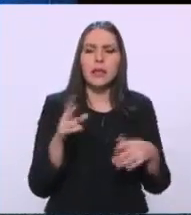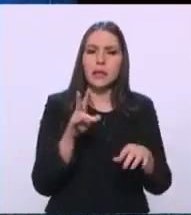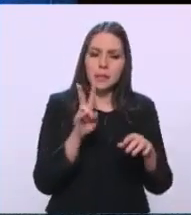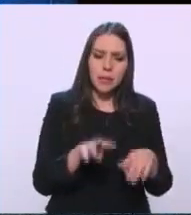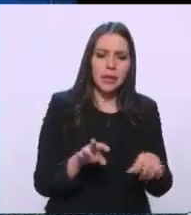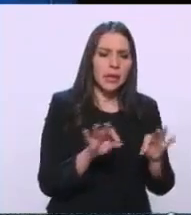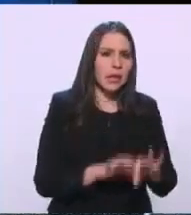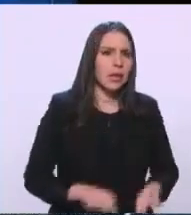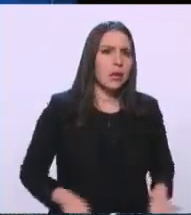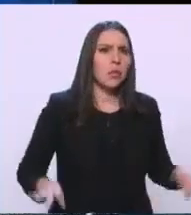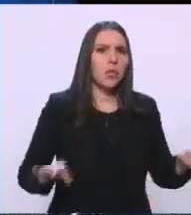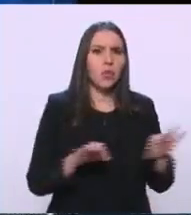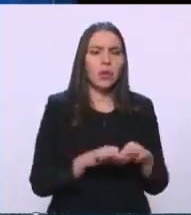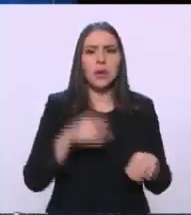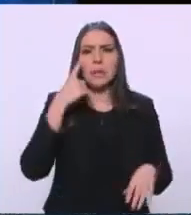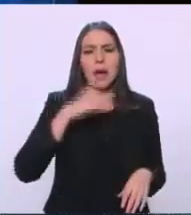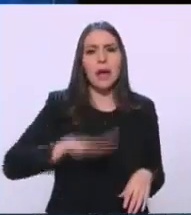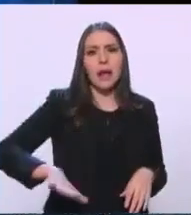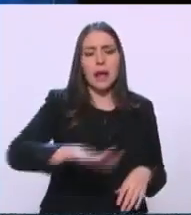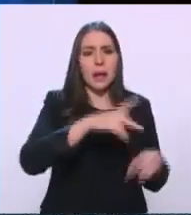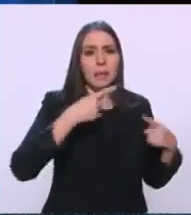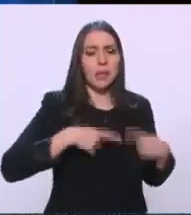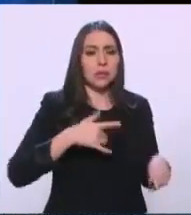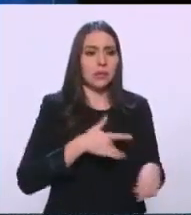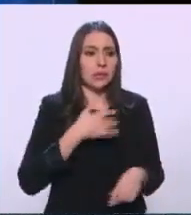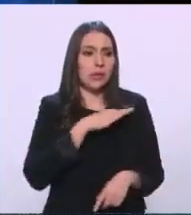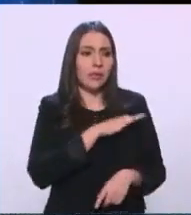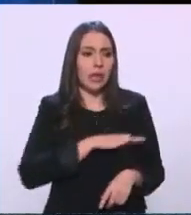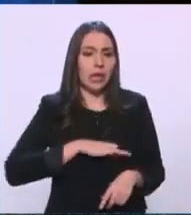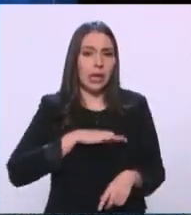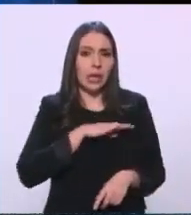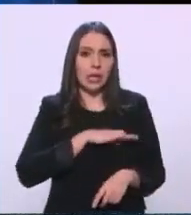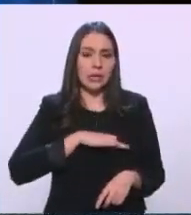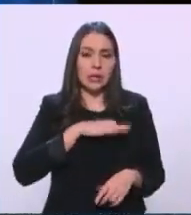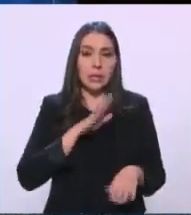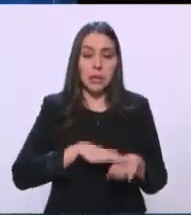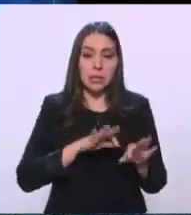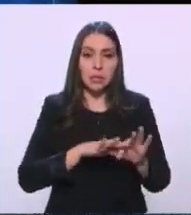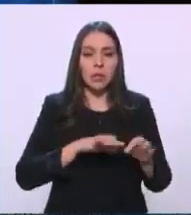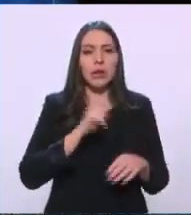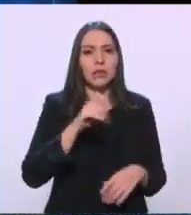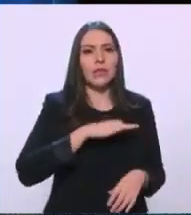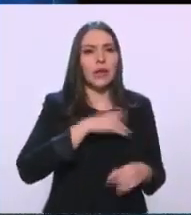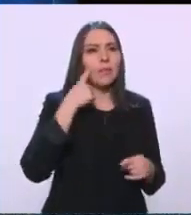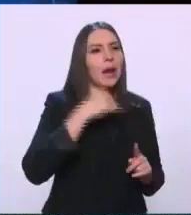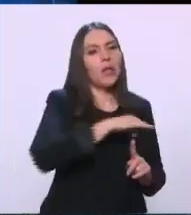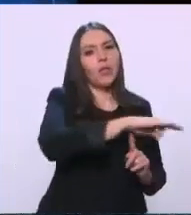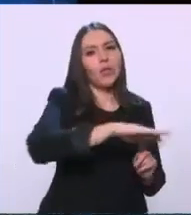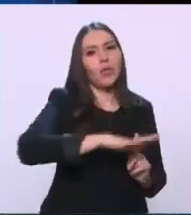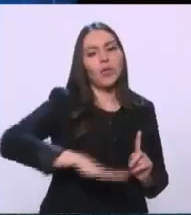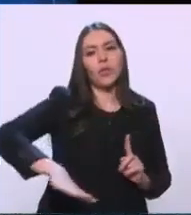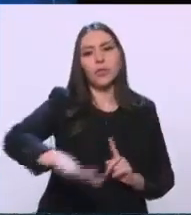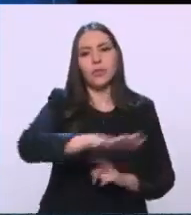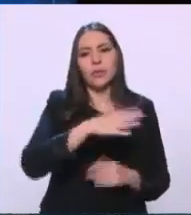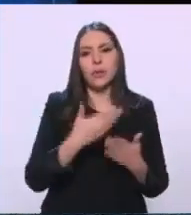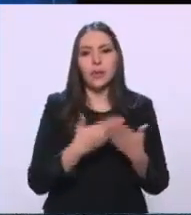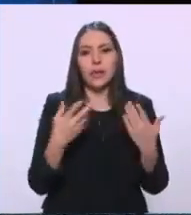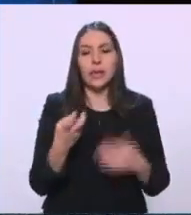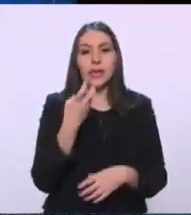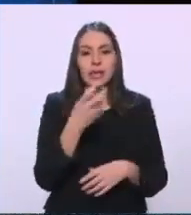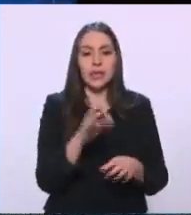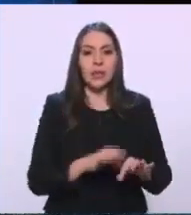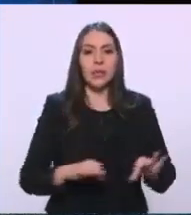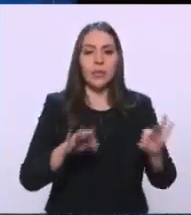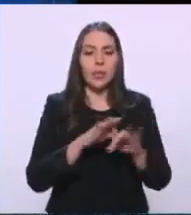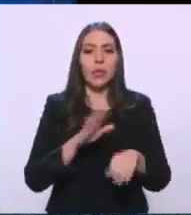personas es hacer felices a los otros. Ese capítulo 5 es fundamental porque le quita, digamos, a los neoliberales